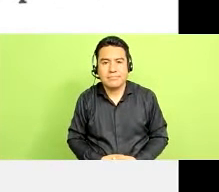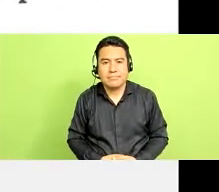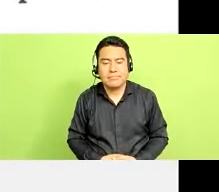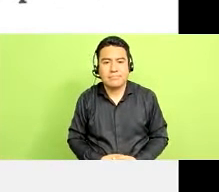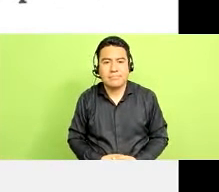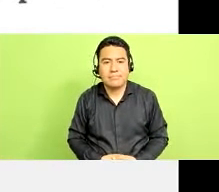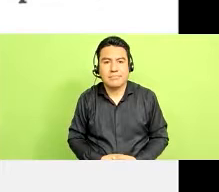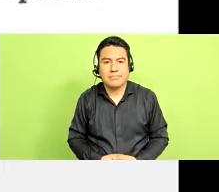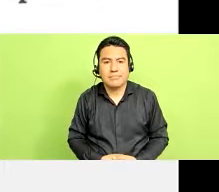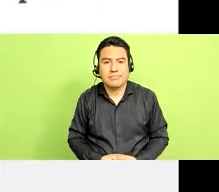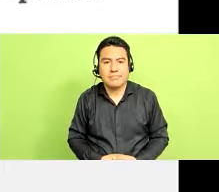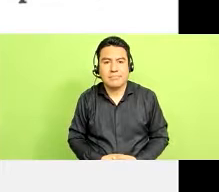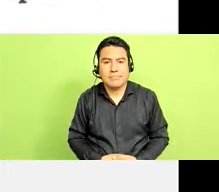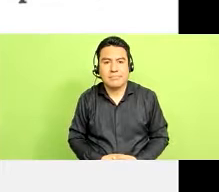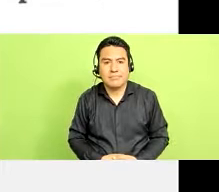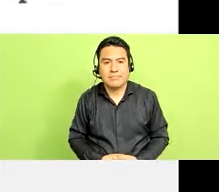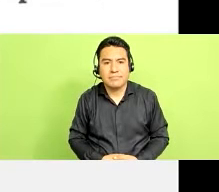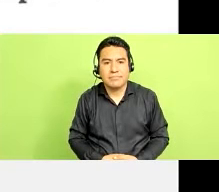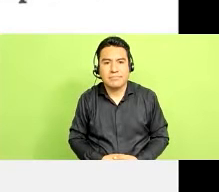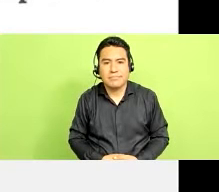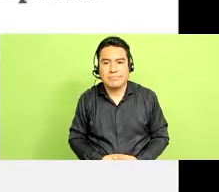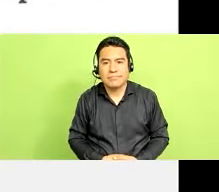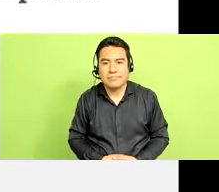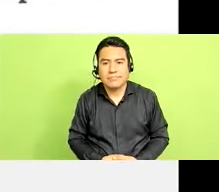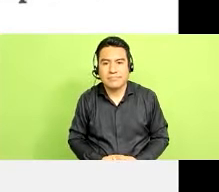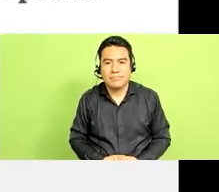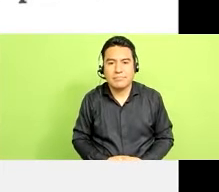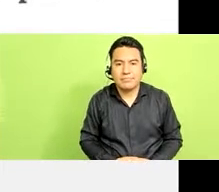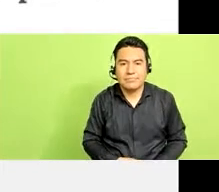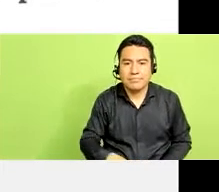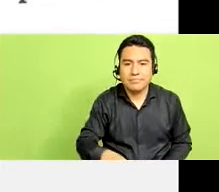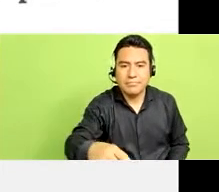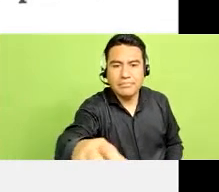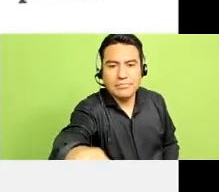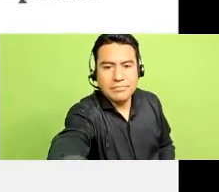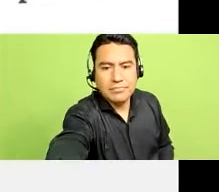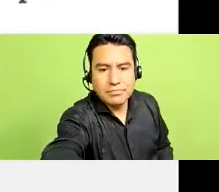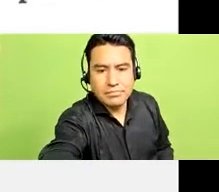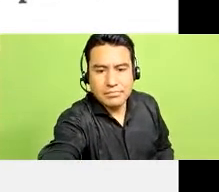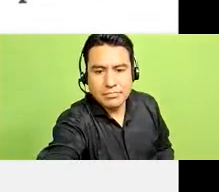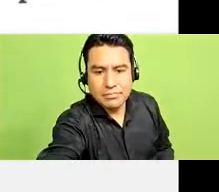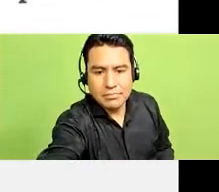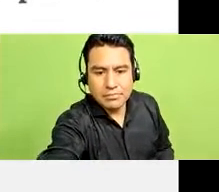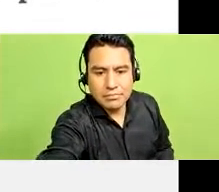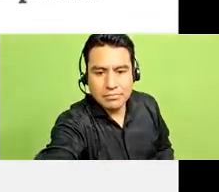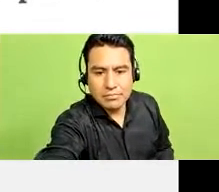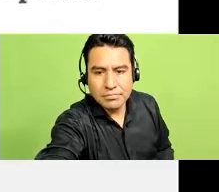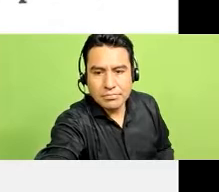bien son saludos alguna pregunta por el chat por favor